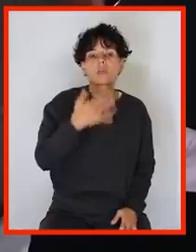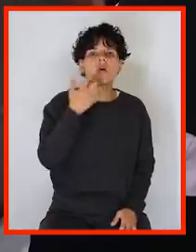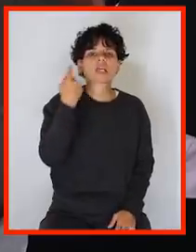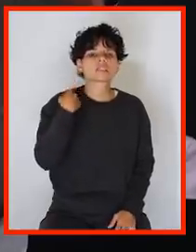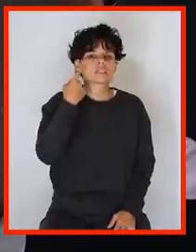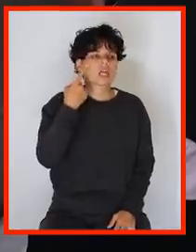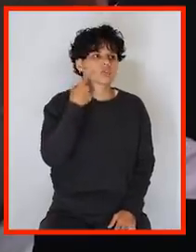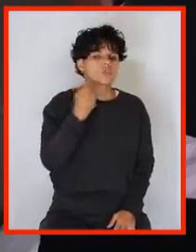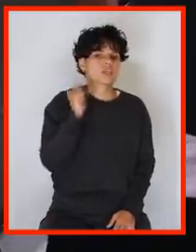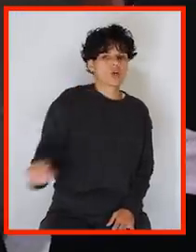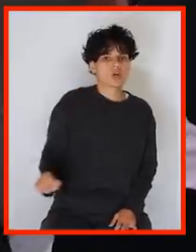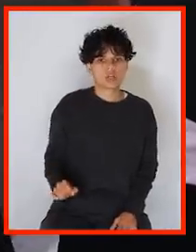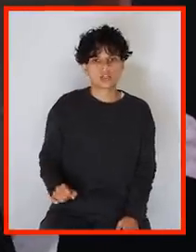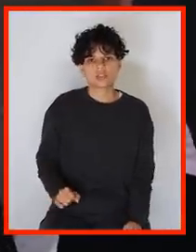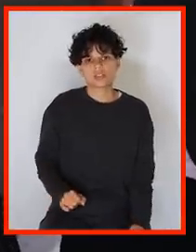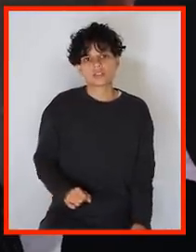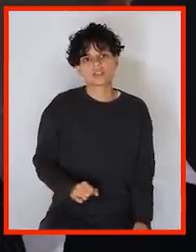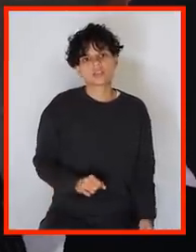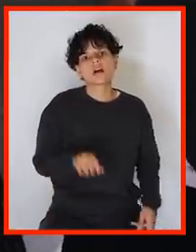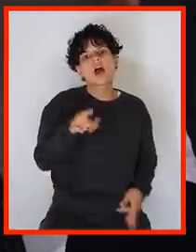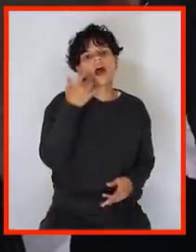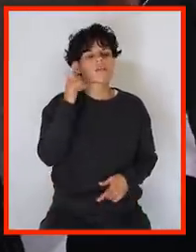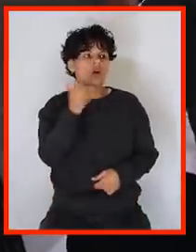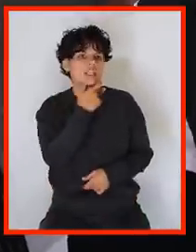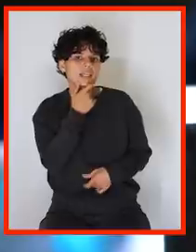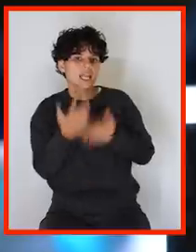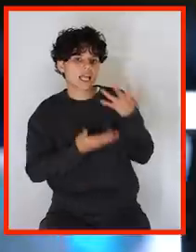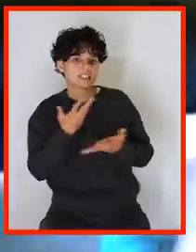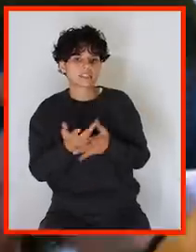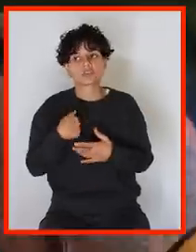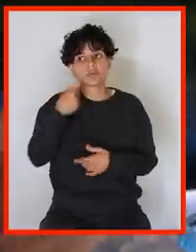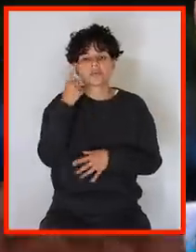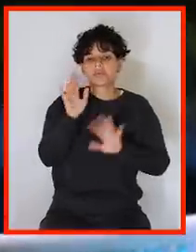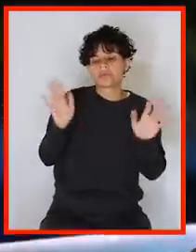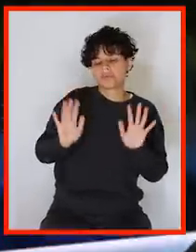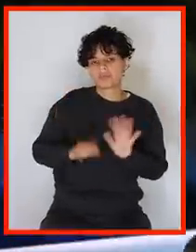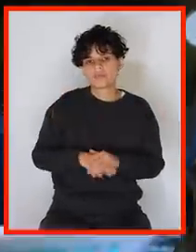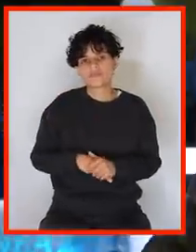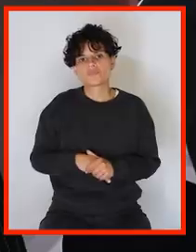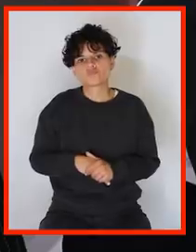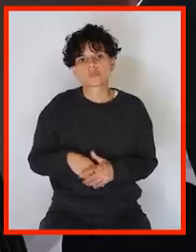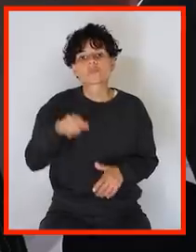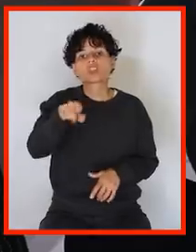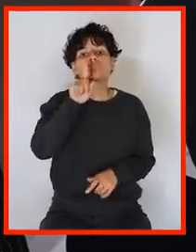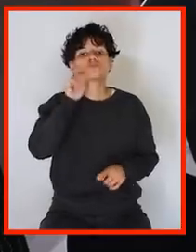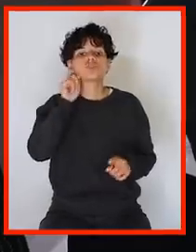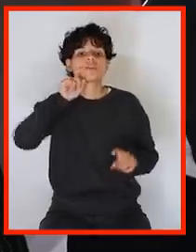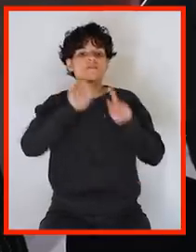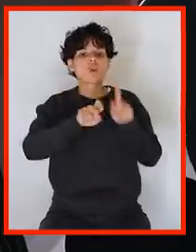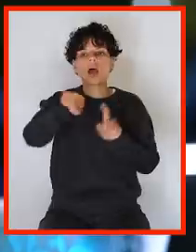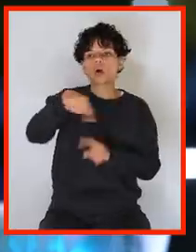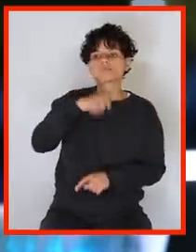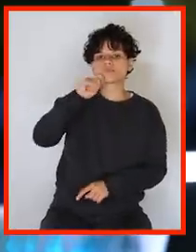igual. Ya me di cuenta. Ya me di cuenta. Ya me di cuenta. Ya me di cuenta. Lo único que sé. Te vamos a poner el